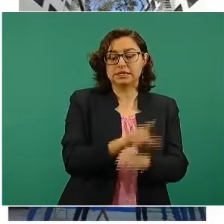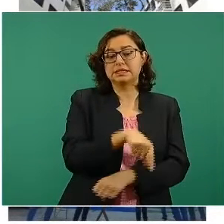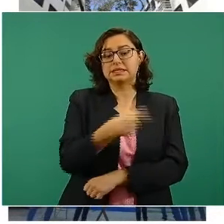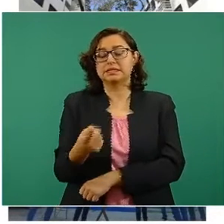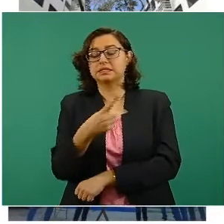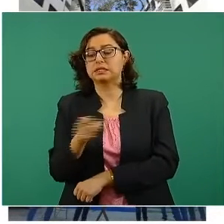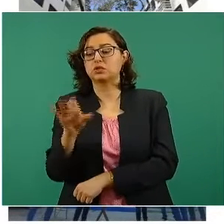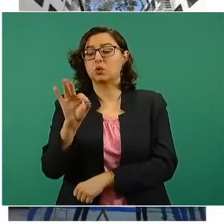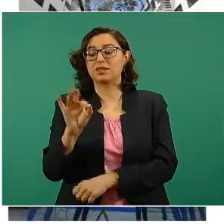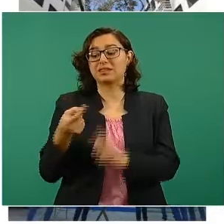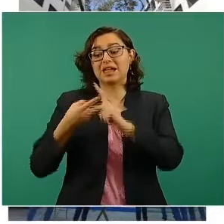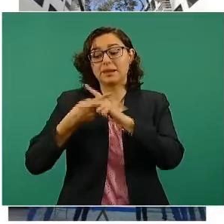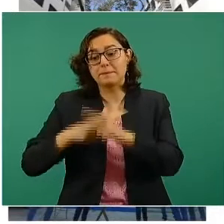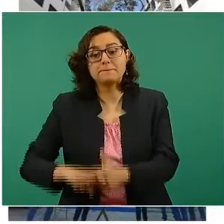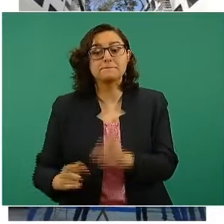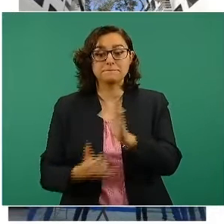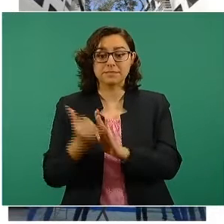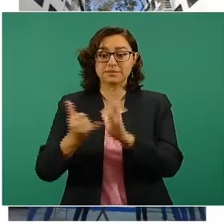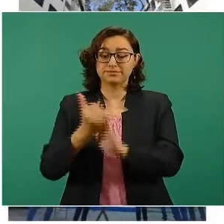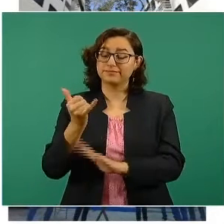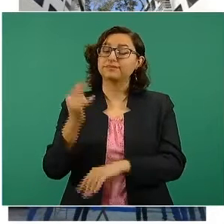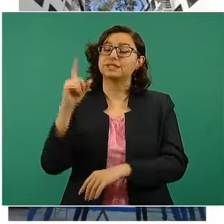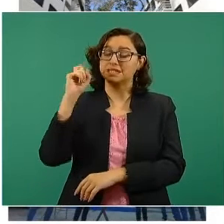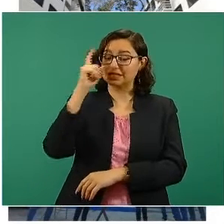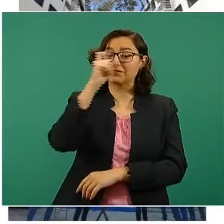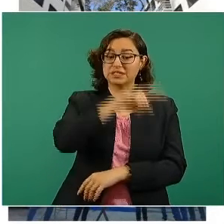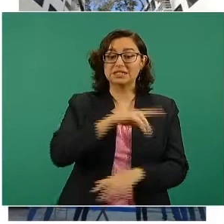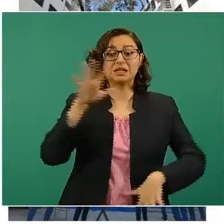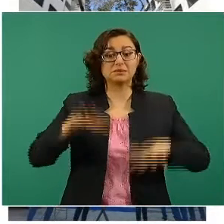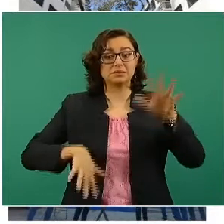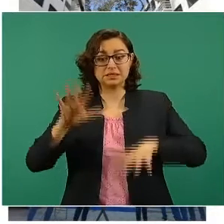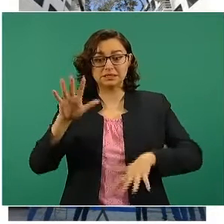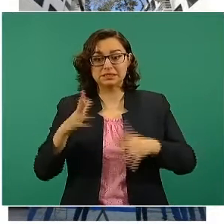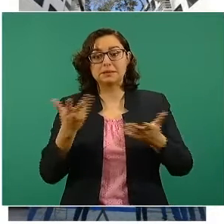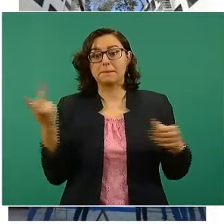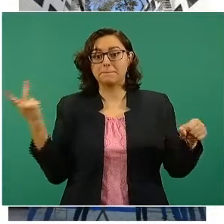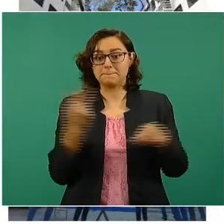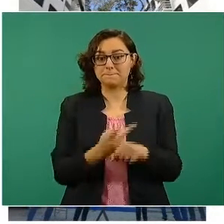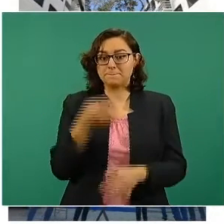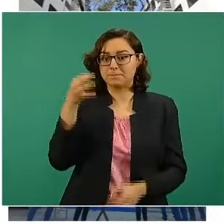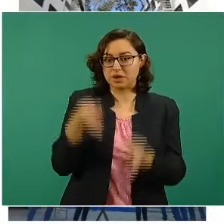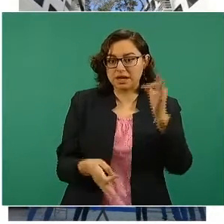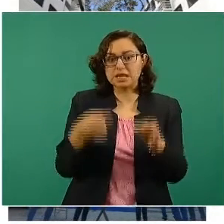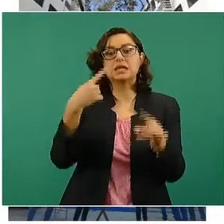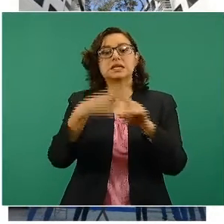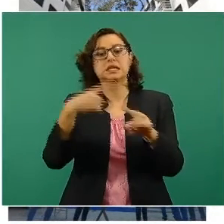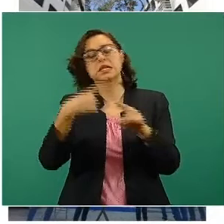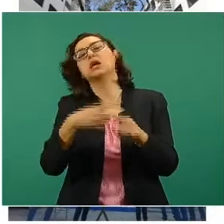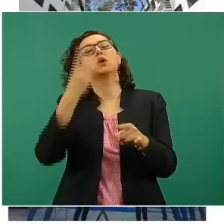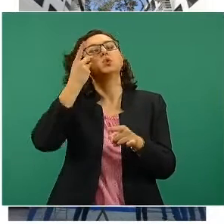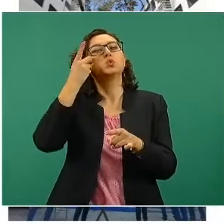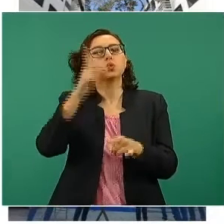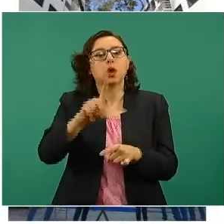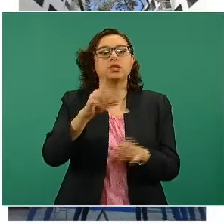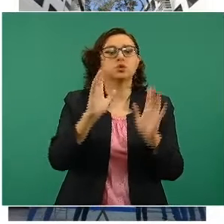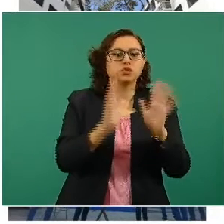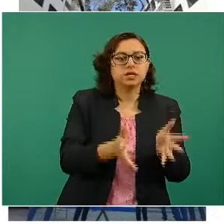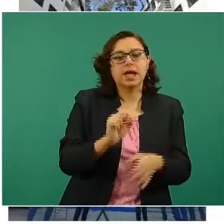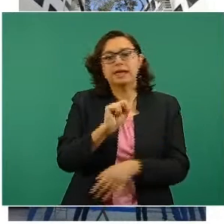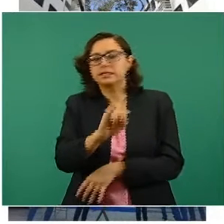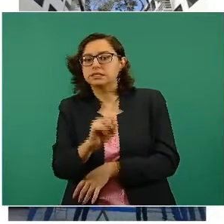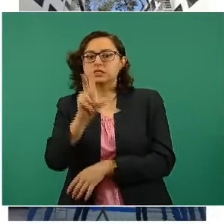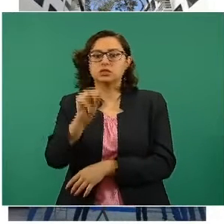largo, particularmente en los edificios, tiene que haber un proceso jurídico de si son propietarios o no, quienes habitan en el lugar,